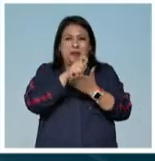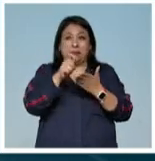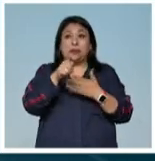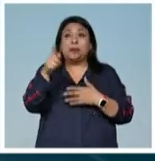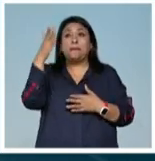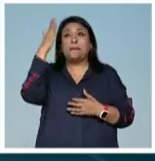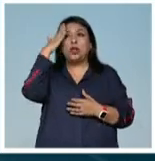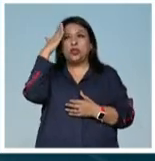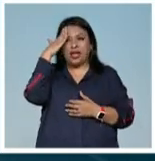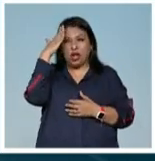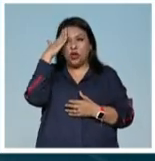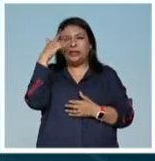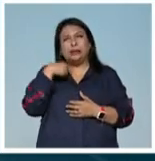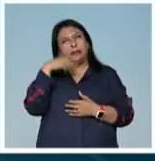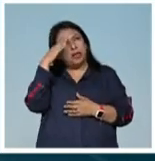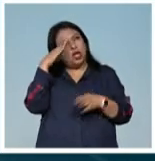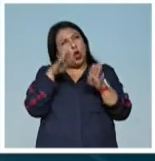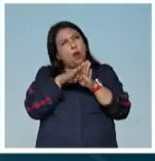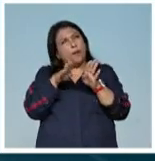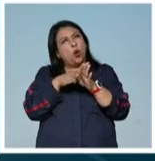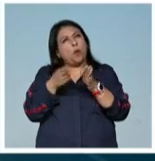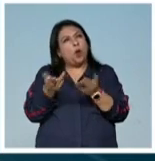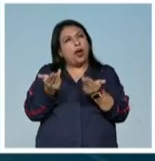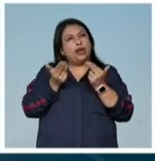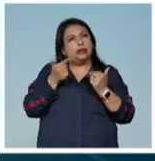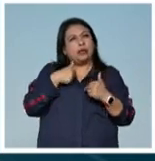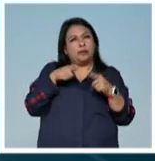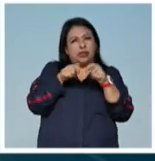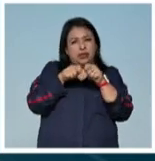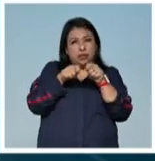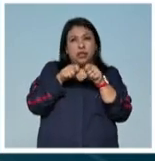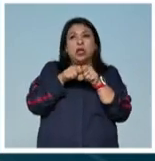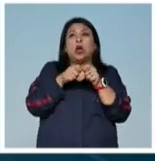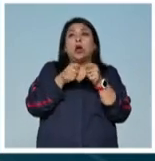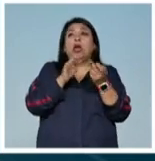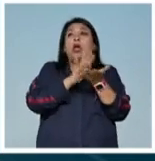el protagonista idea cómo obtener el dinero de su tío, se involucra con